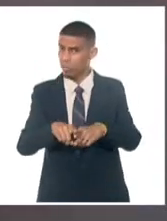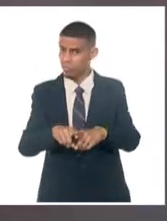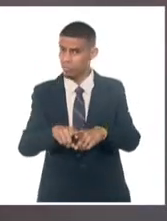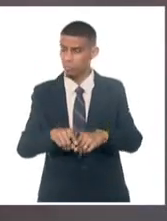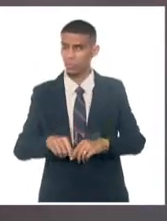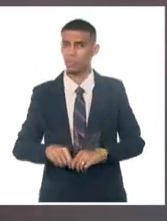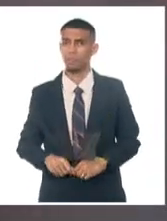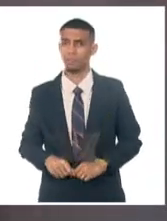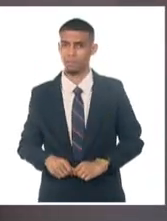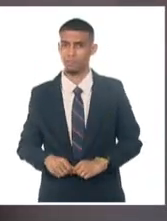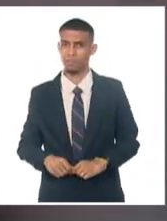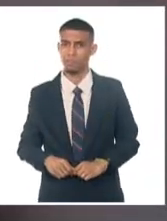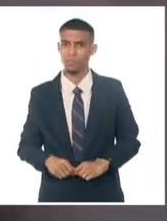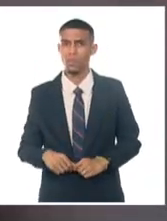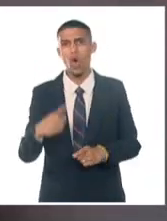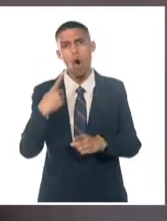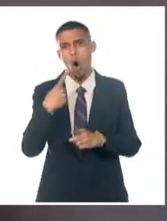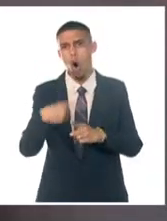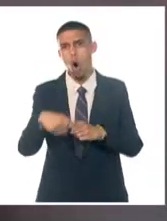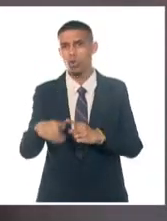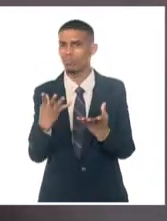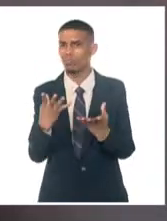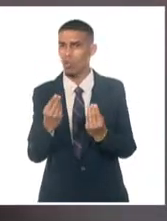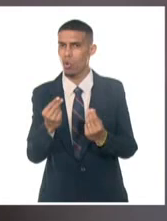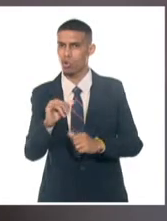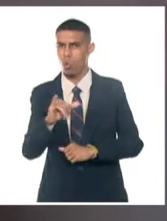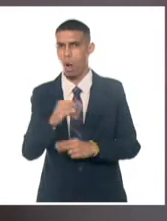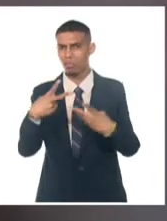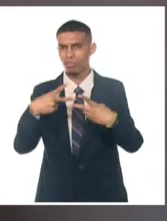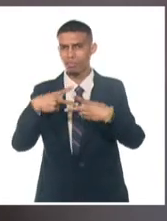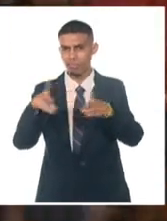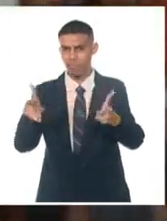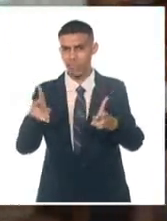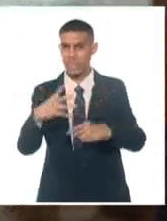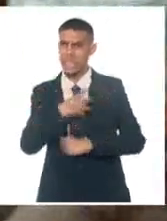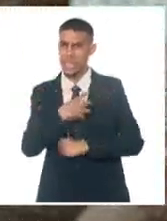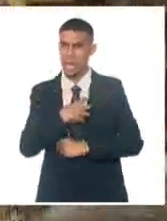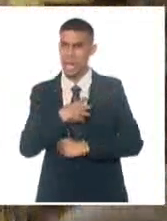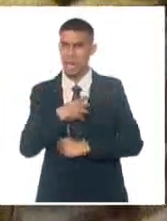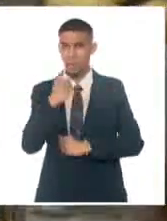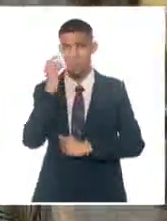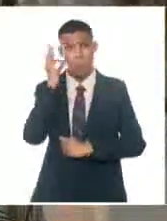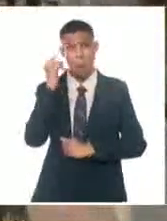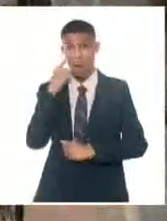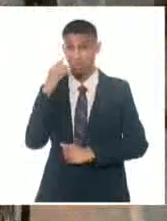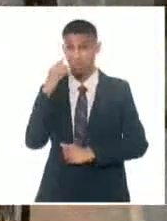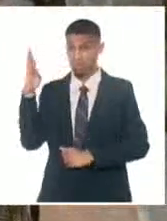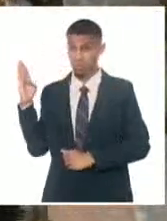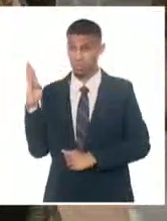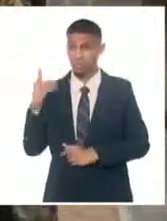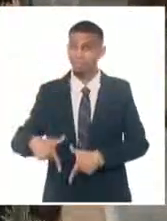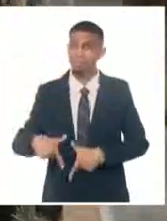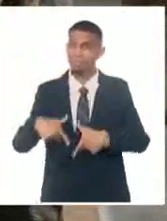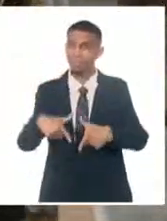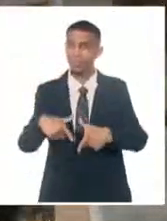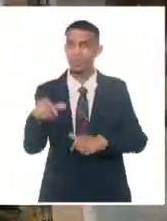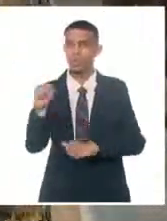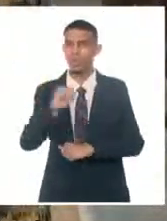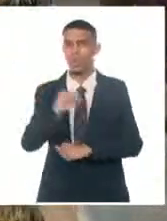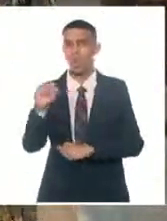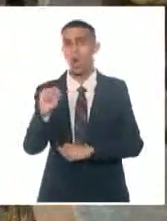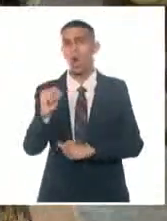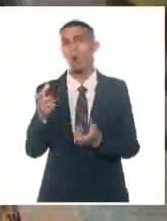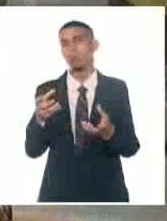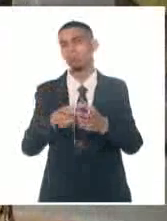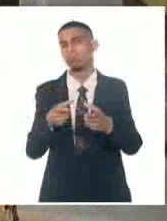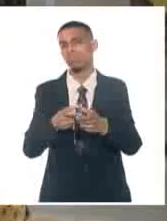Fidel Castro y otros muchos atributos profesionales la hicieron acreedora del mayor galardón que otorga la upec en la televisión